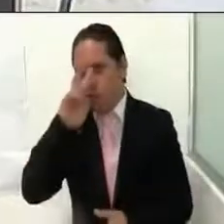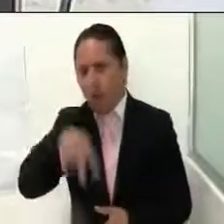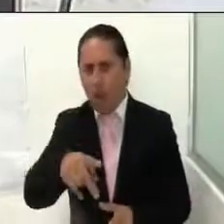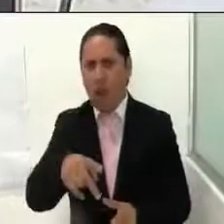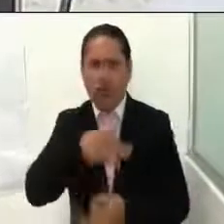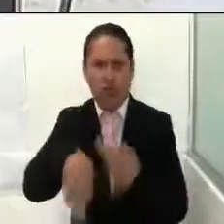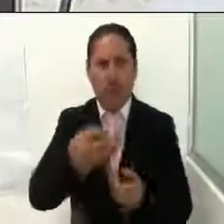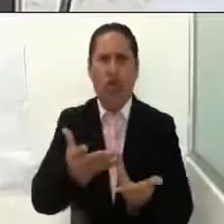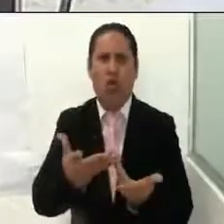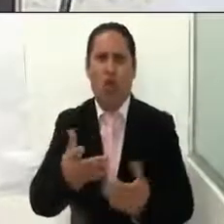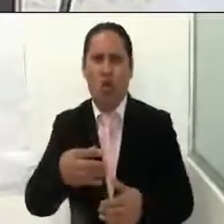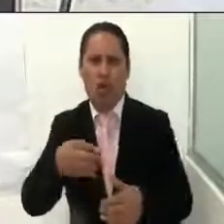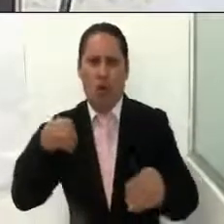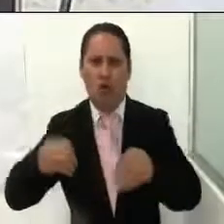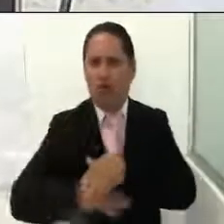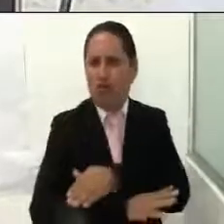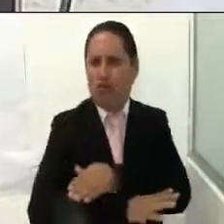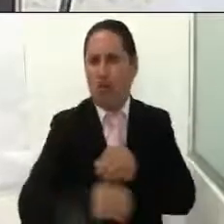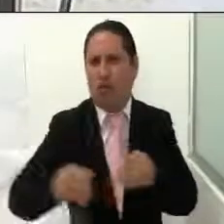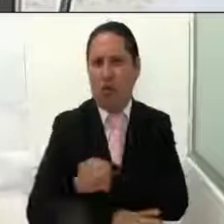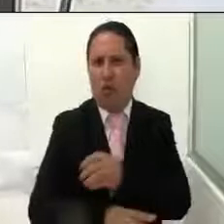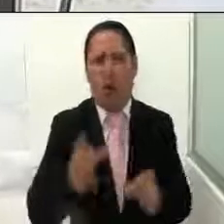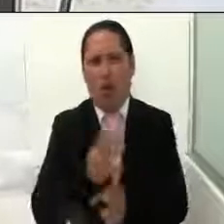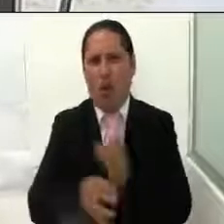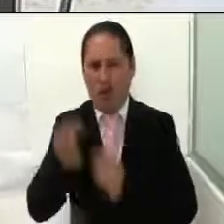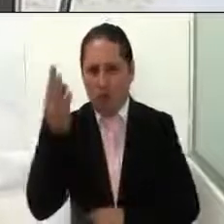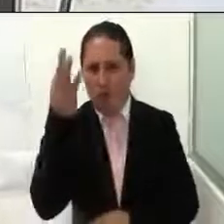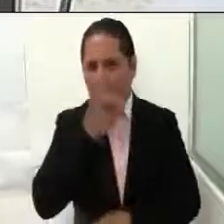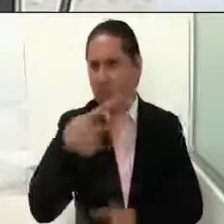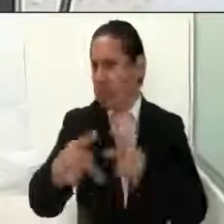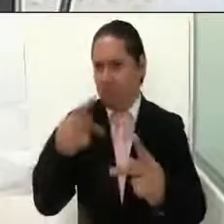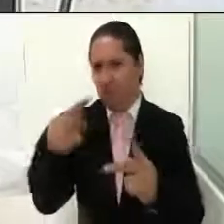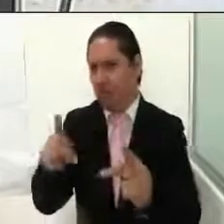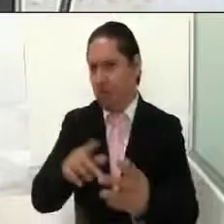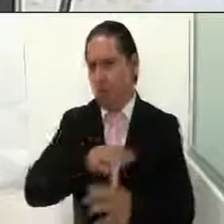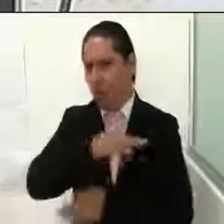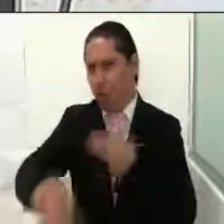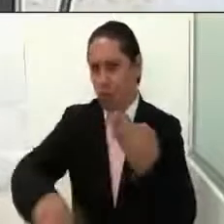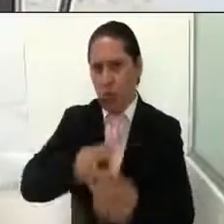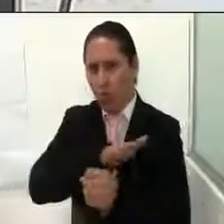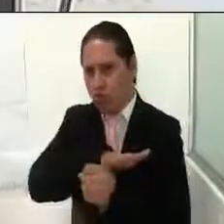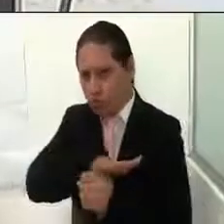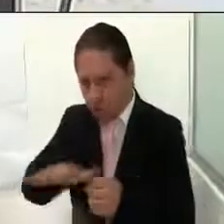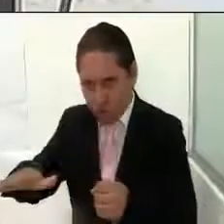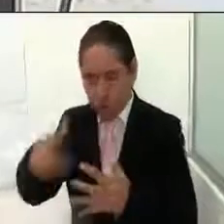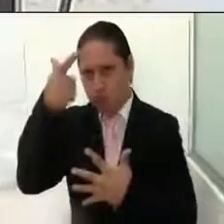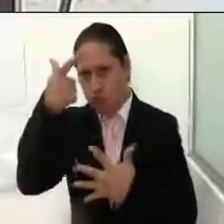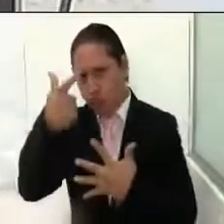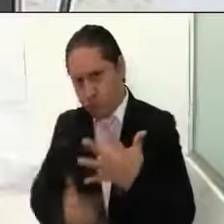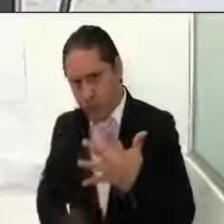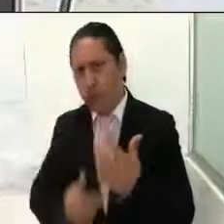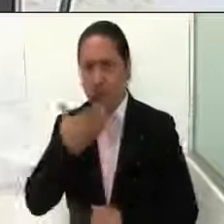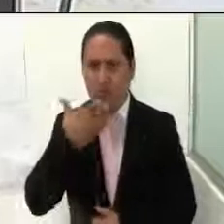de servidores públicos y los particulares contemplando un catálogo que